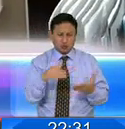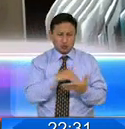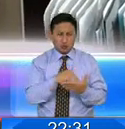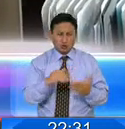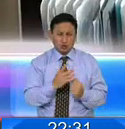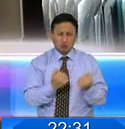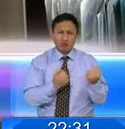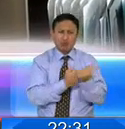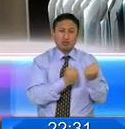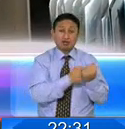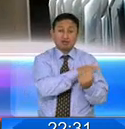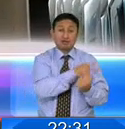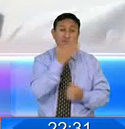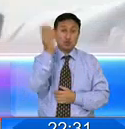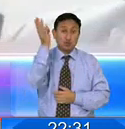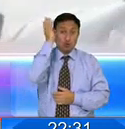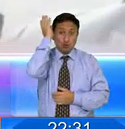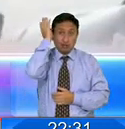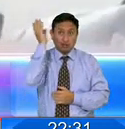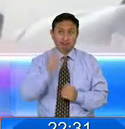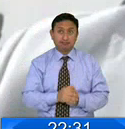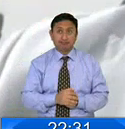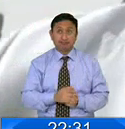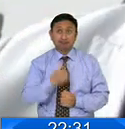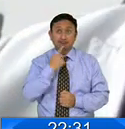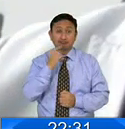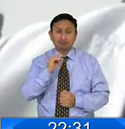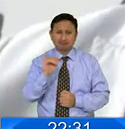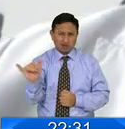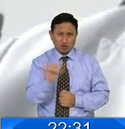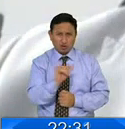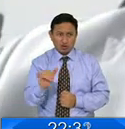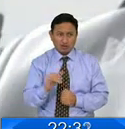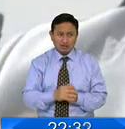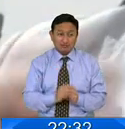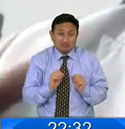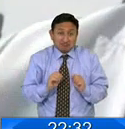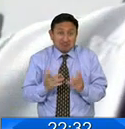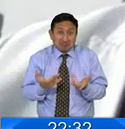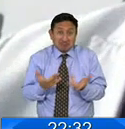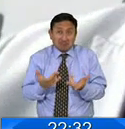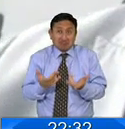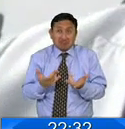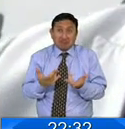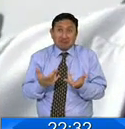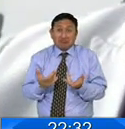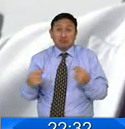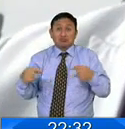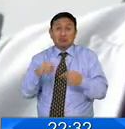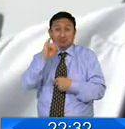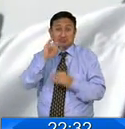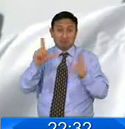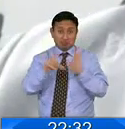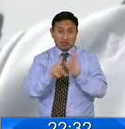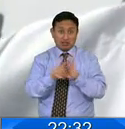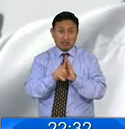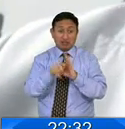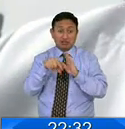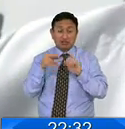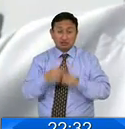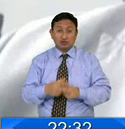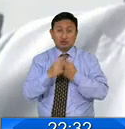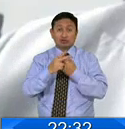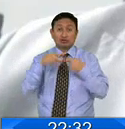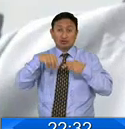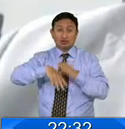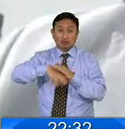cree favorecieron a Yunda. Es decir, es un caso similar, de similares características en la ilegalidad desde el nacimiento que es